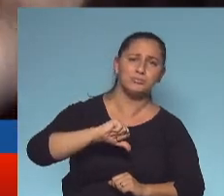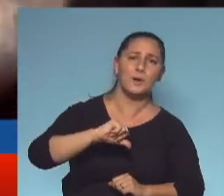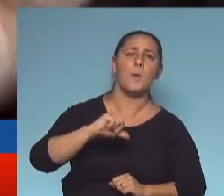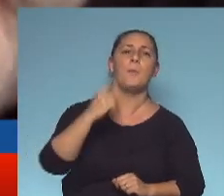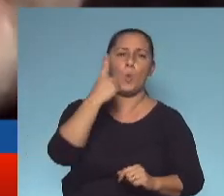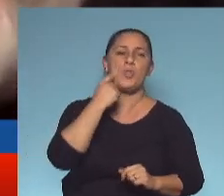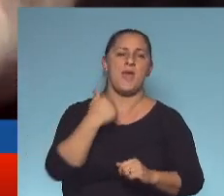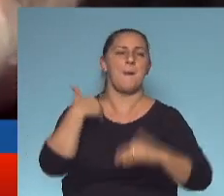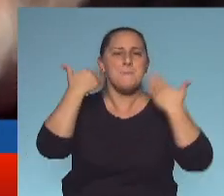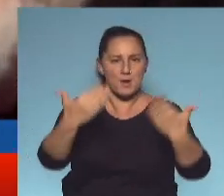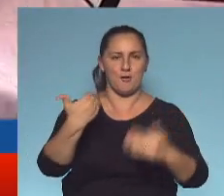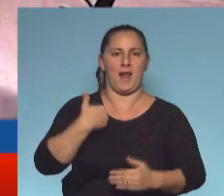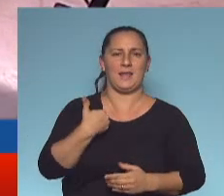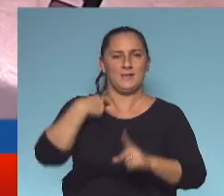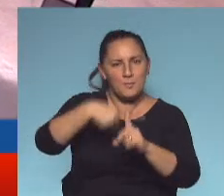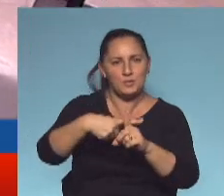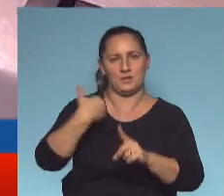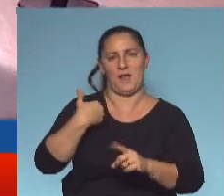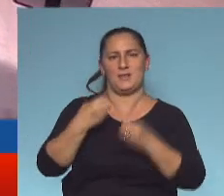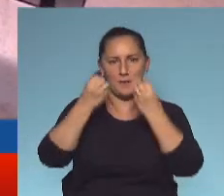mejor. Muchísimas gracias.